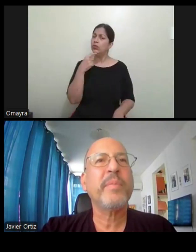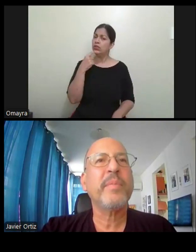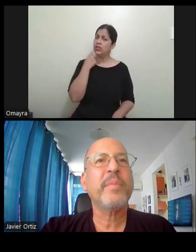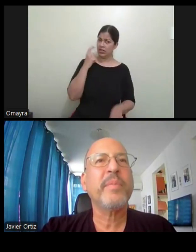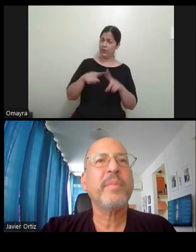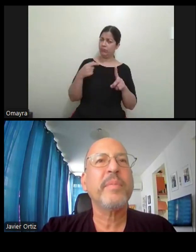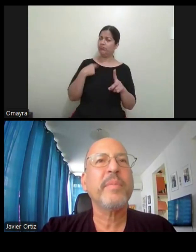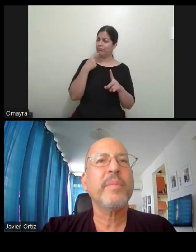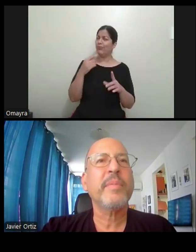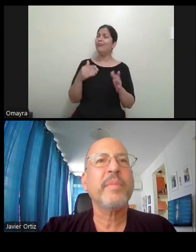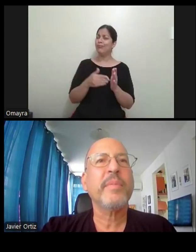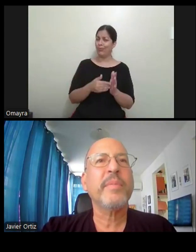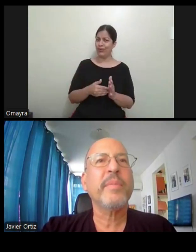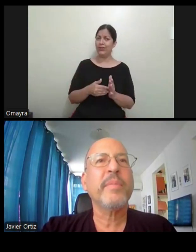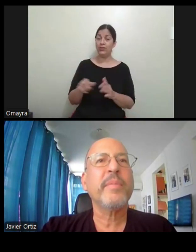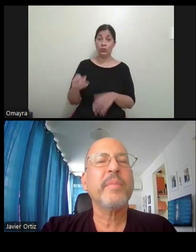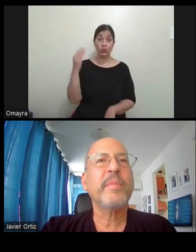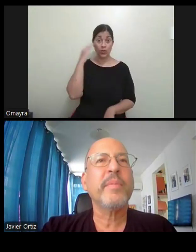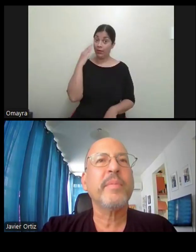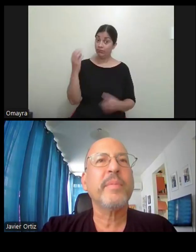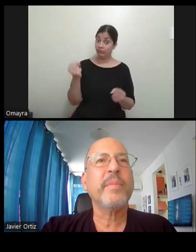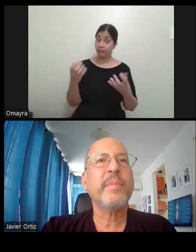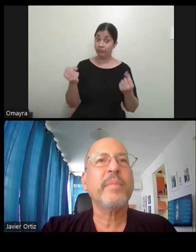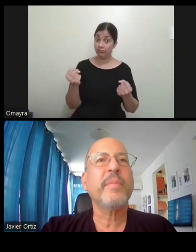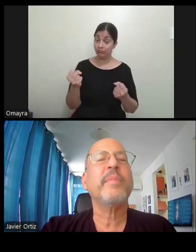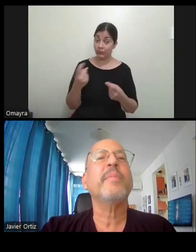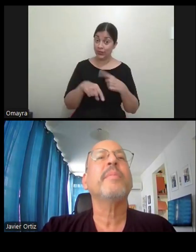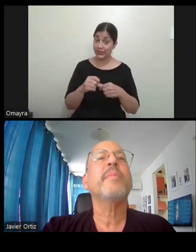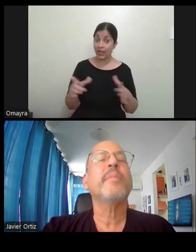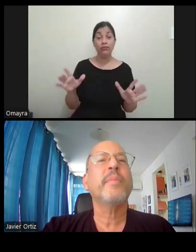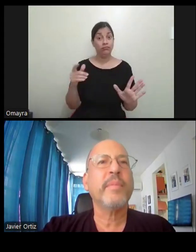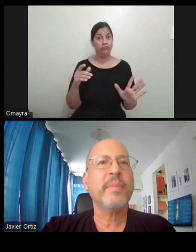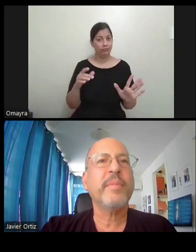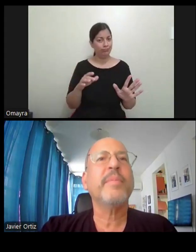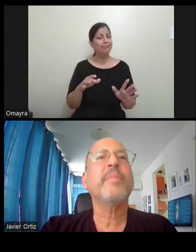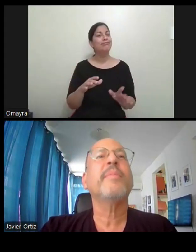obviamente si tú sabes el lenguaje de señas, sabes un poco, bastante.